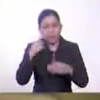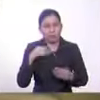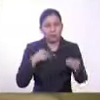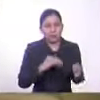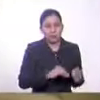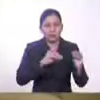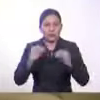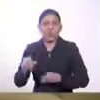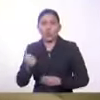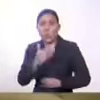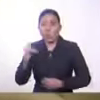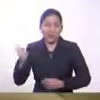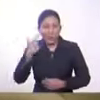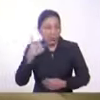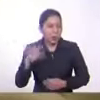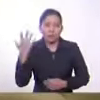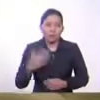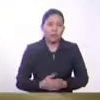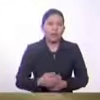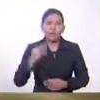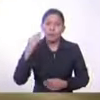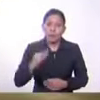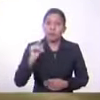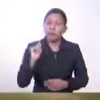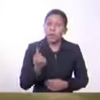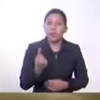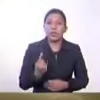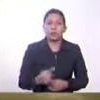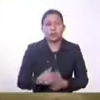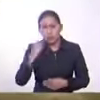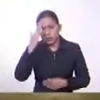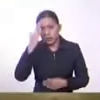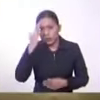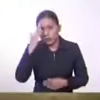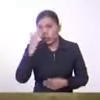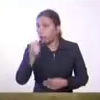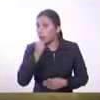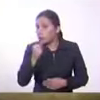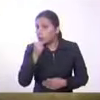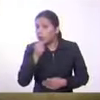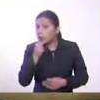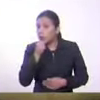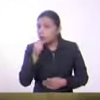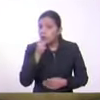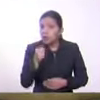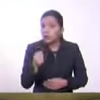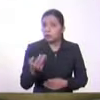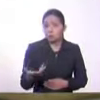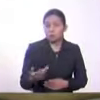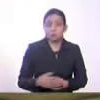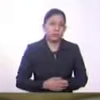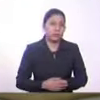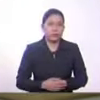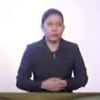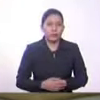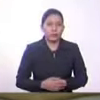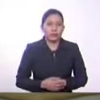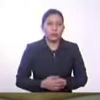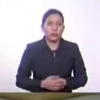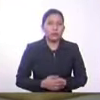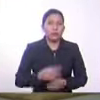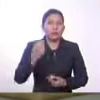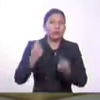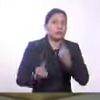algún lugar, tenemos que primero saber informarnos, ¿verdad? Informarnos de los riesgos,